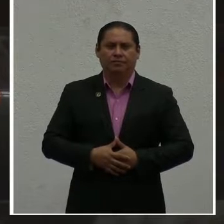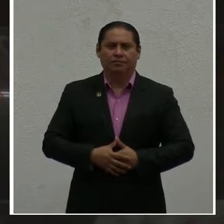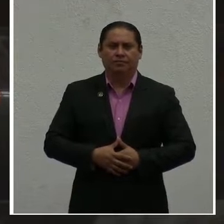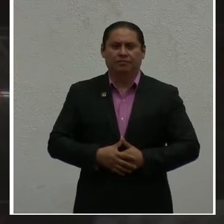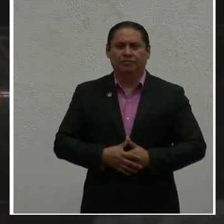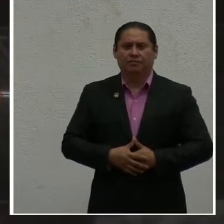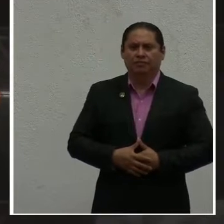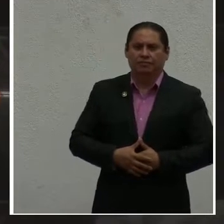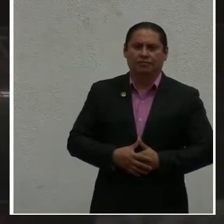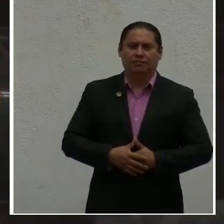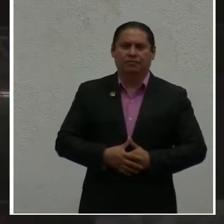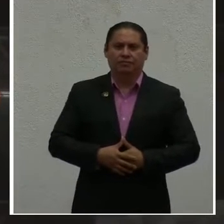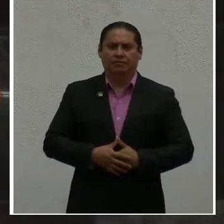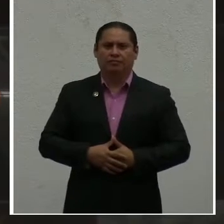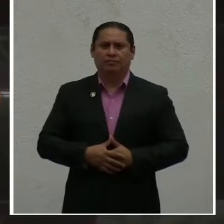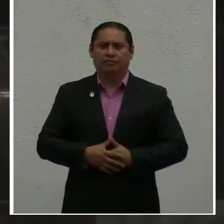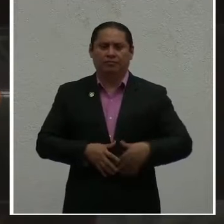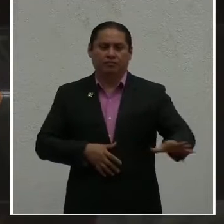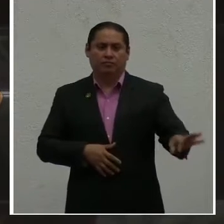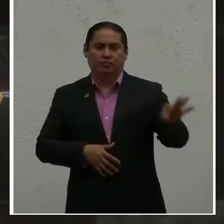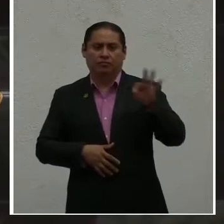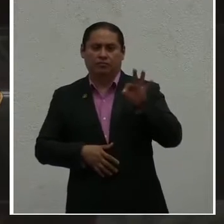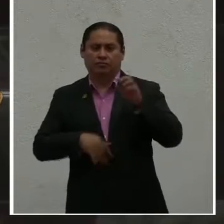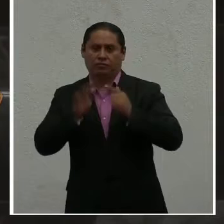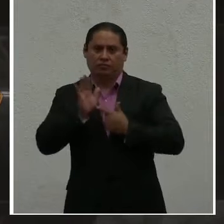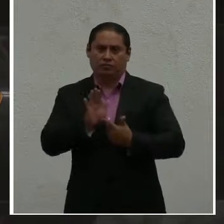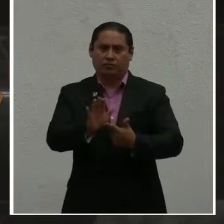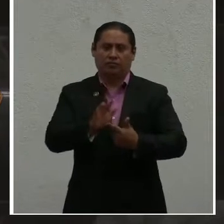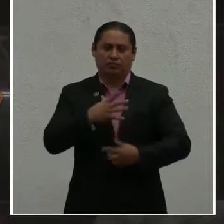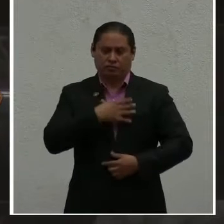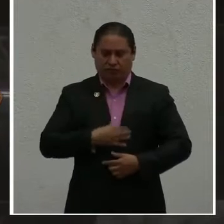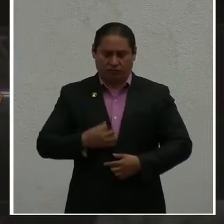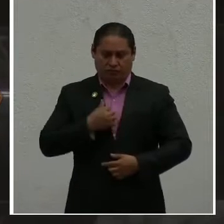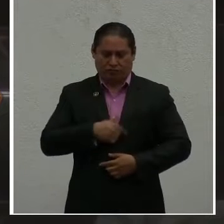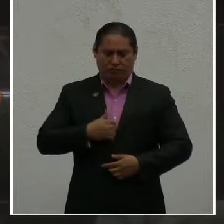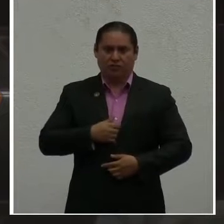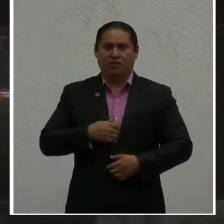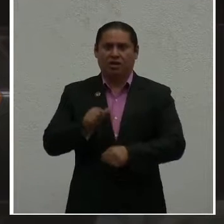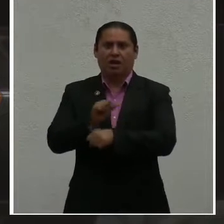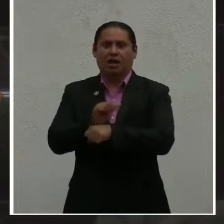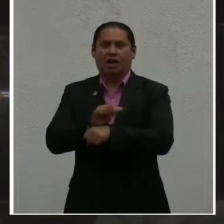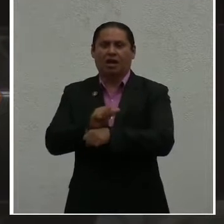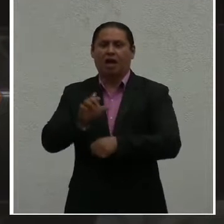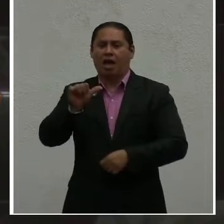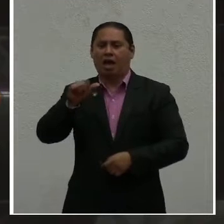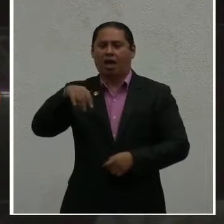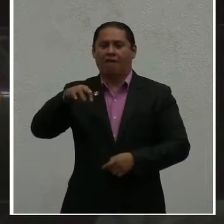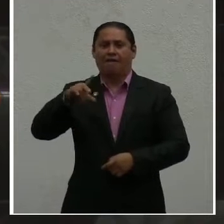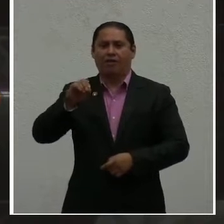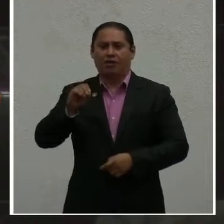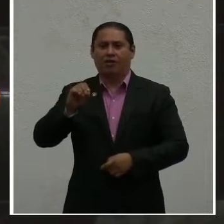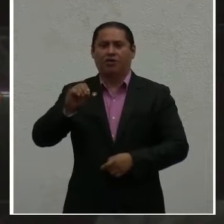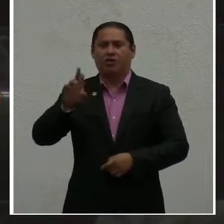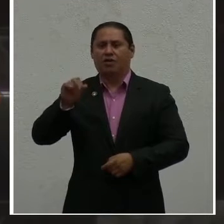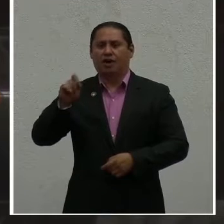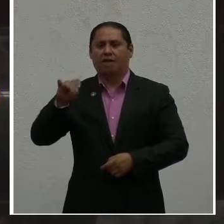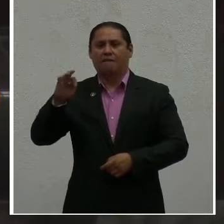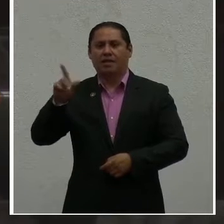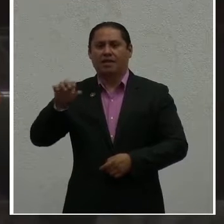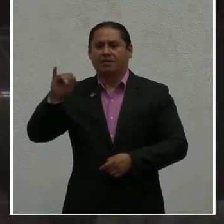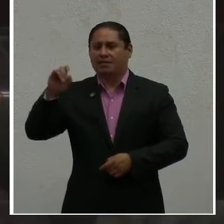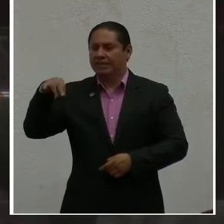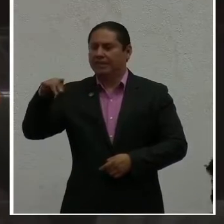se propone otorgar la medalla Rosario Castellanos al artista Antonio Ramírez Incín por sus